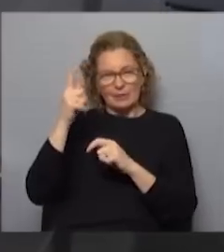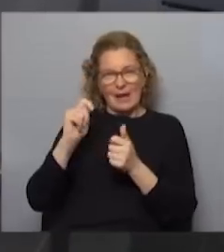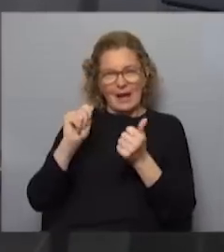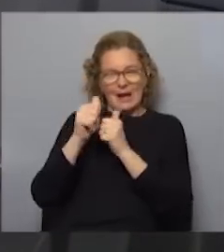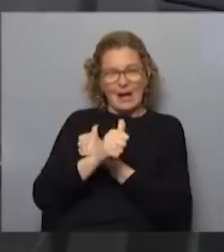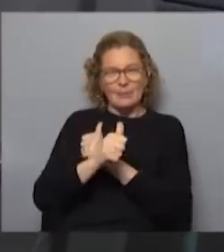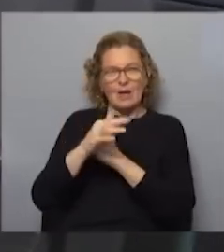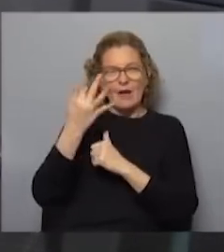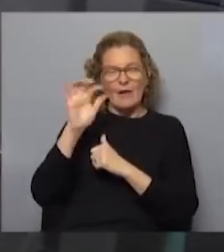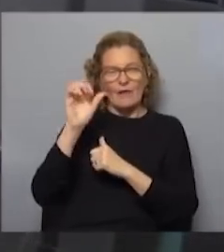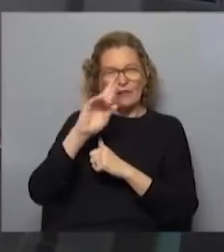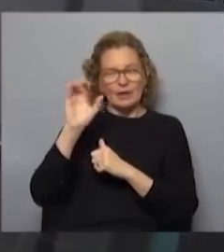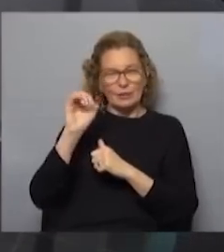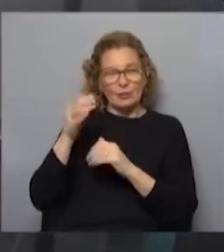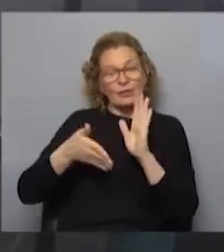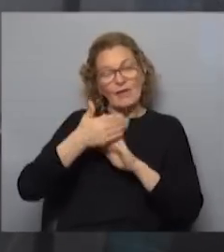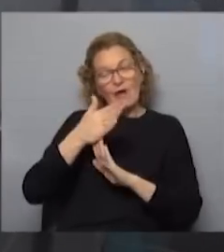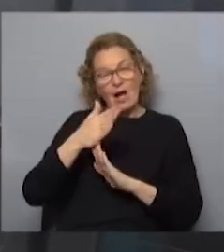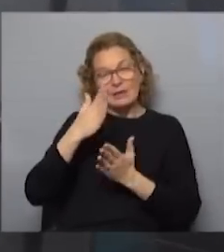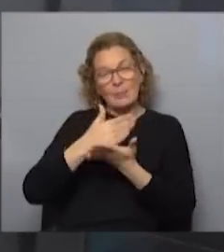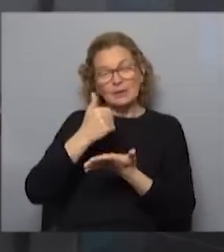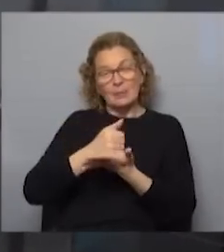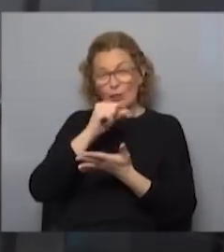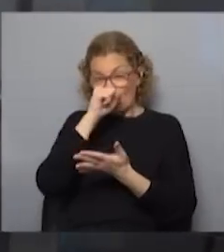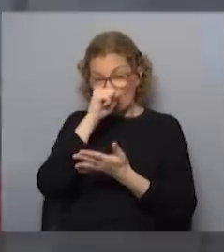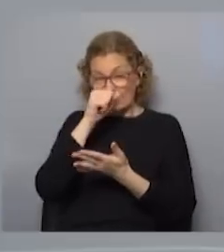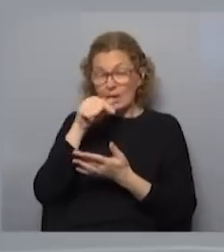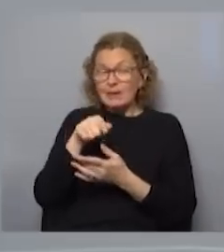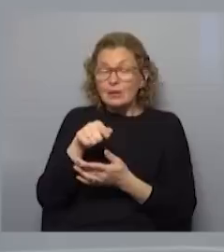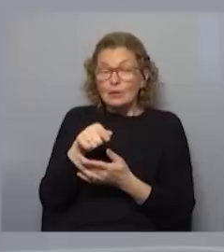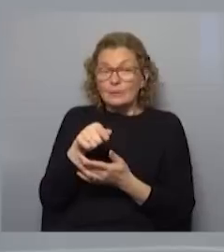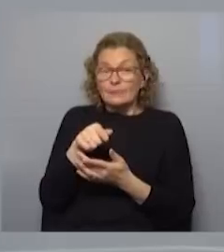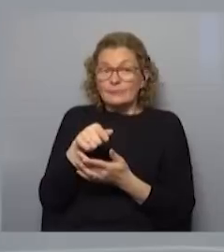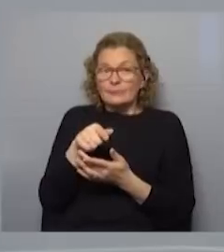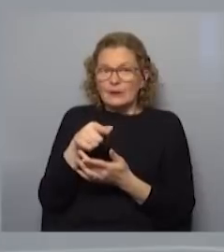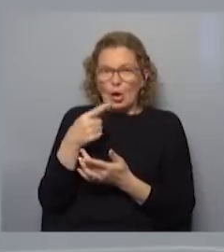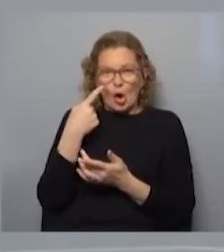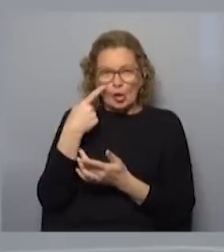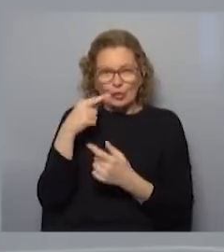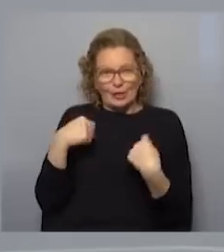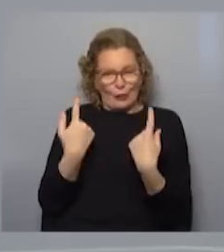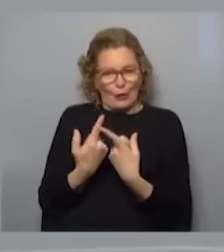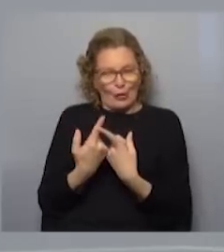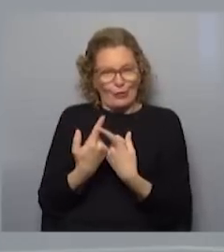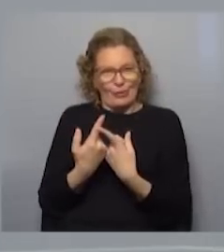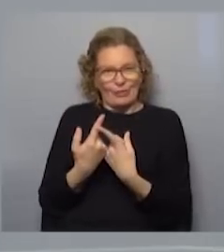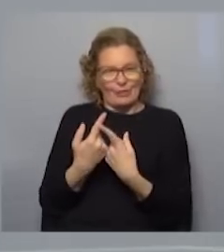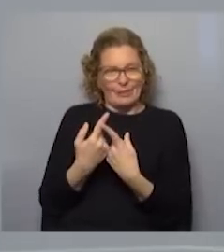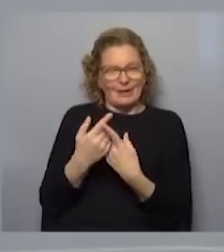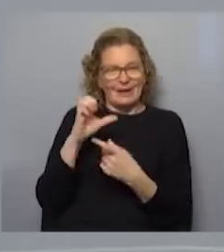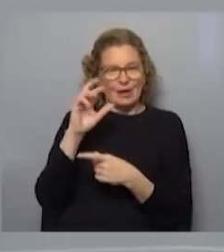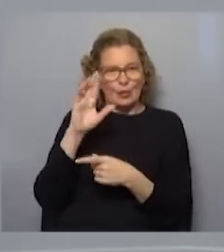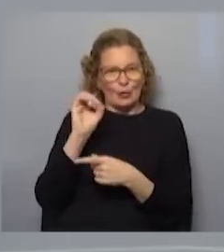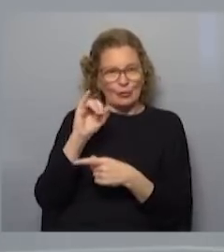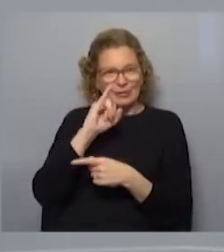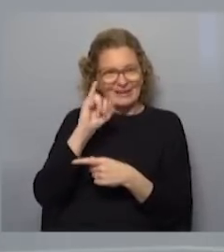traslada con todo su equipo a Florida y esto es de conocimiento en ese momento del capitán arosa que